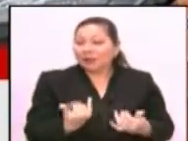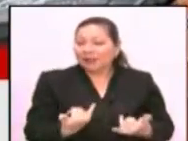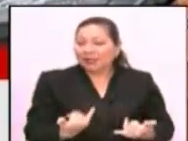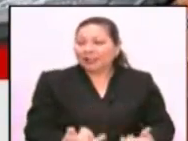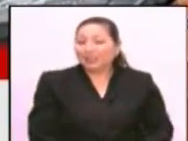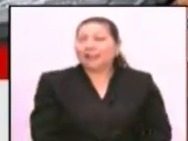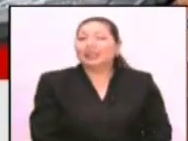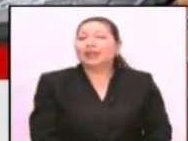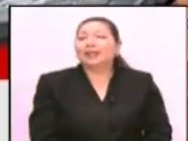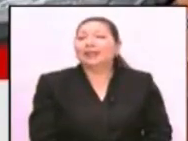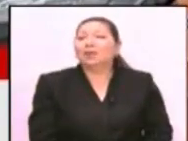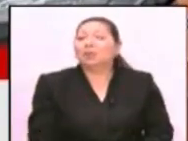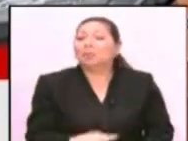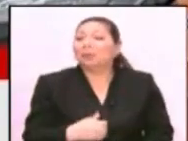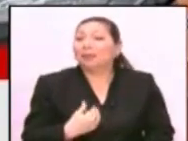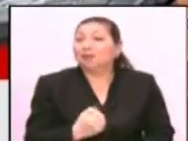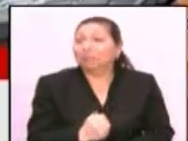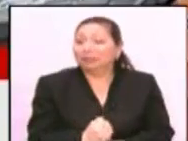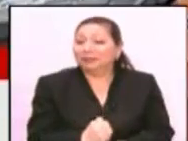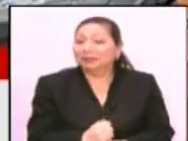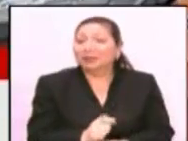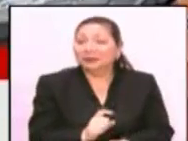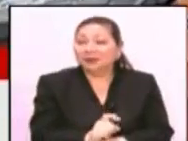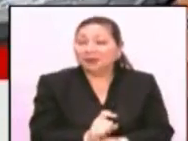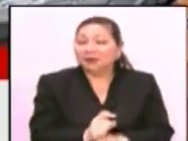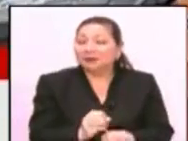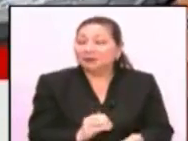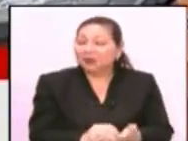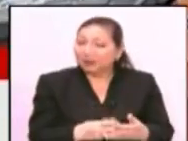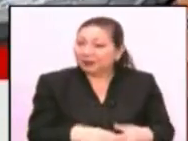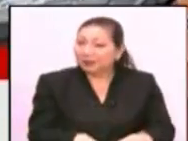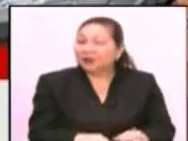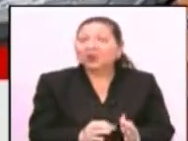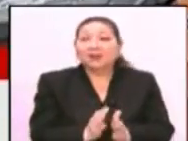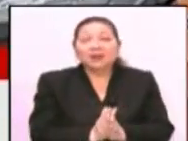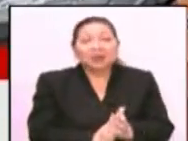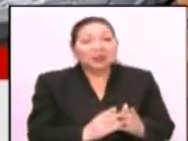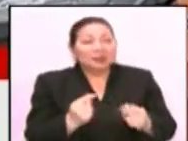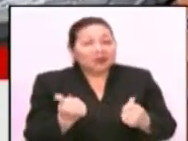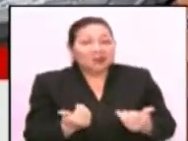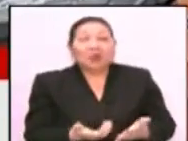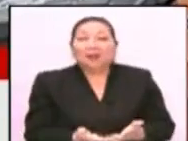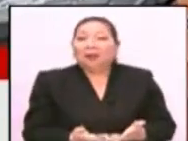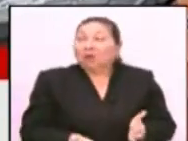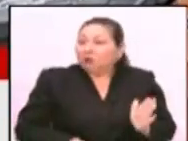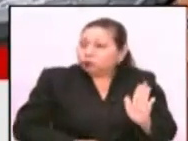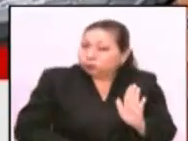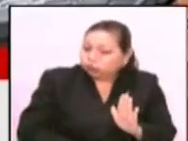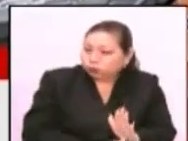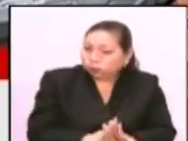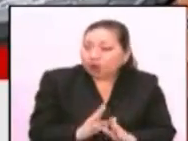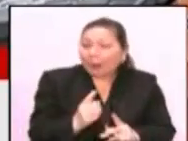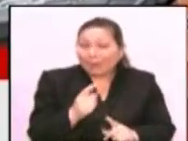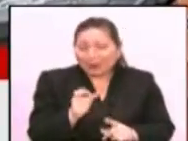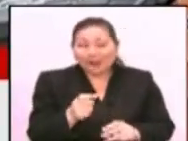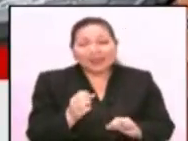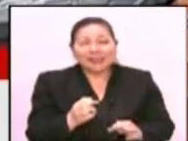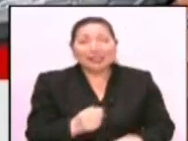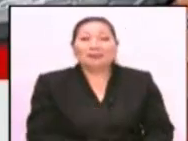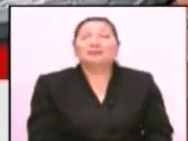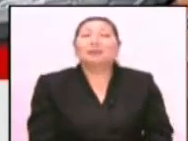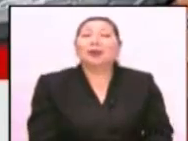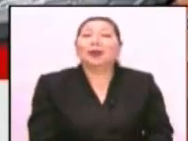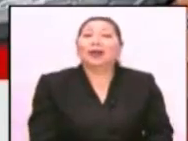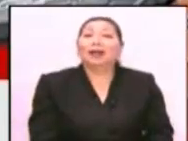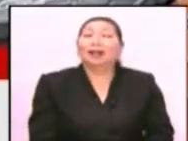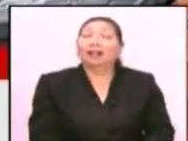¿no? Y esos que con los que podemos trabajar tienen capacidades muy importantes, habilidades, destrezas, son emprendedores. El peruano, yo siempre,